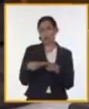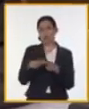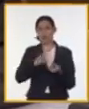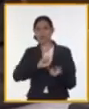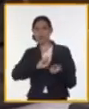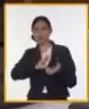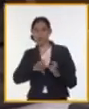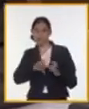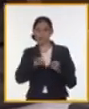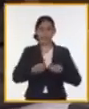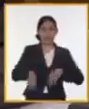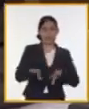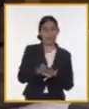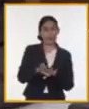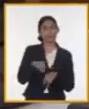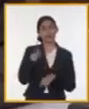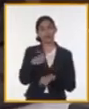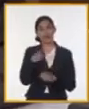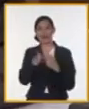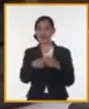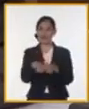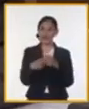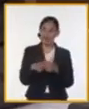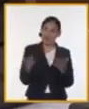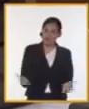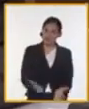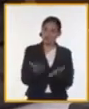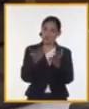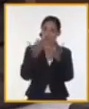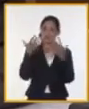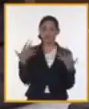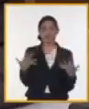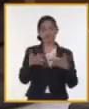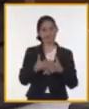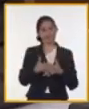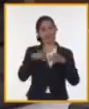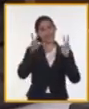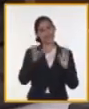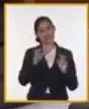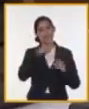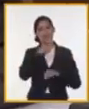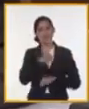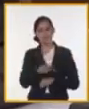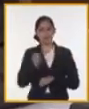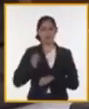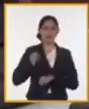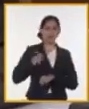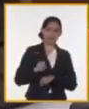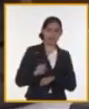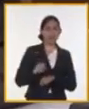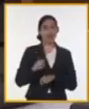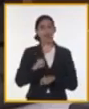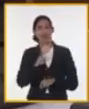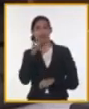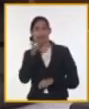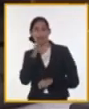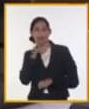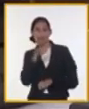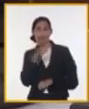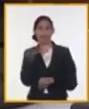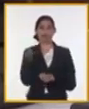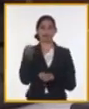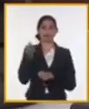manifestaciones que hay que combatir con relación a la violencia de género, la discriminación que pueden estarse